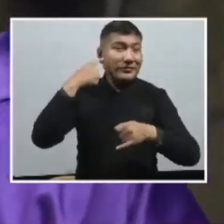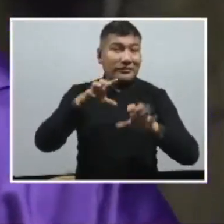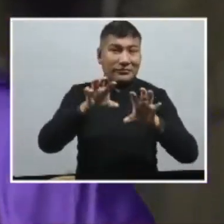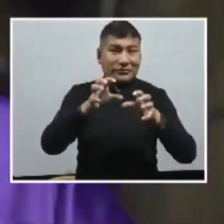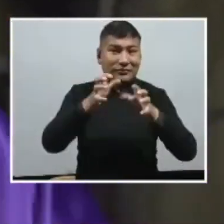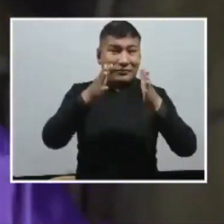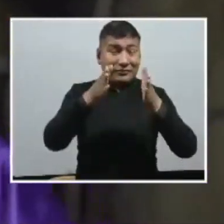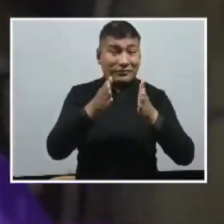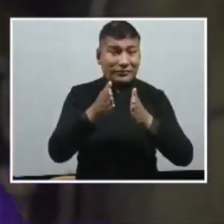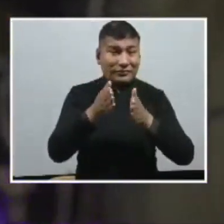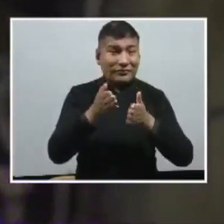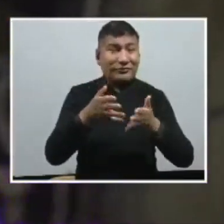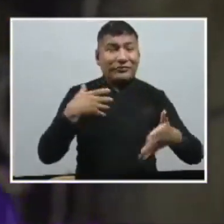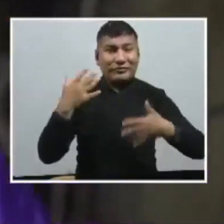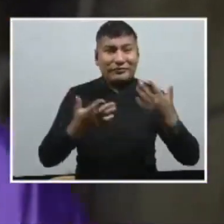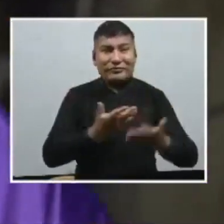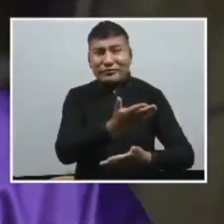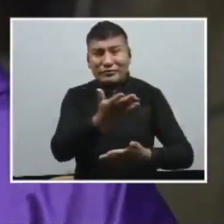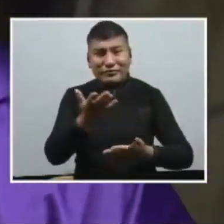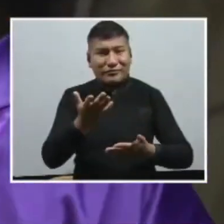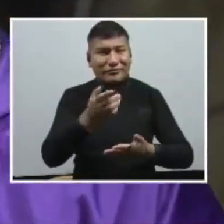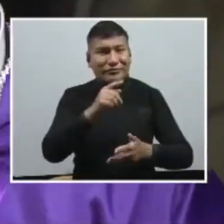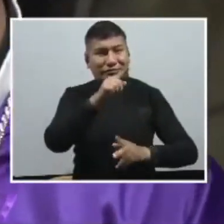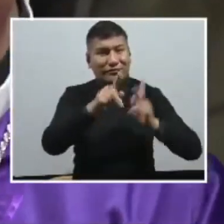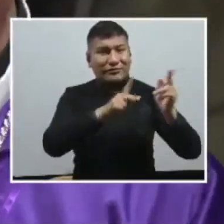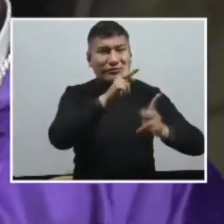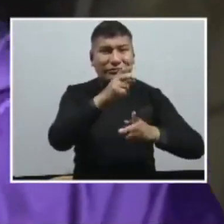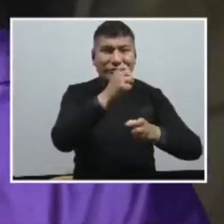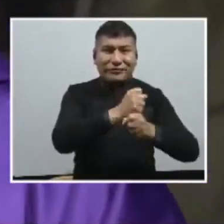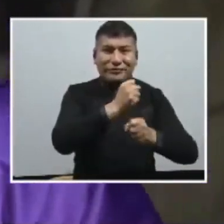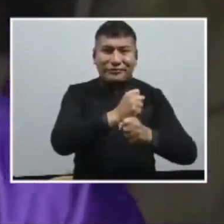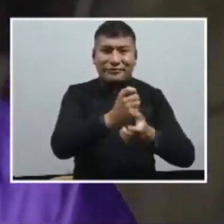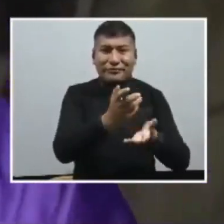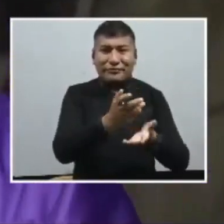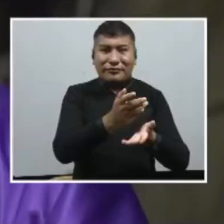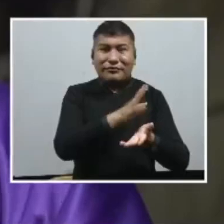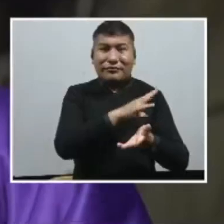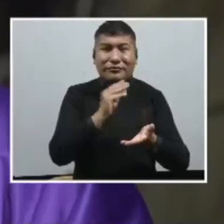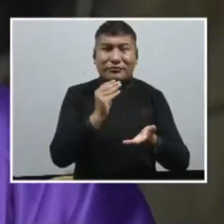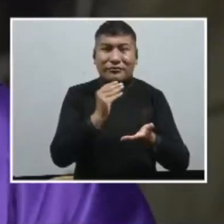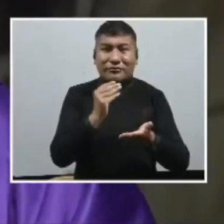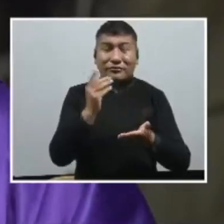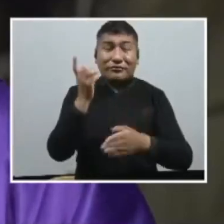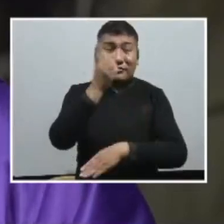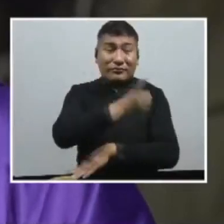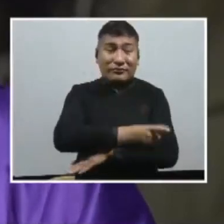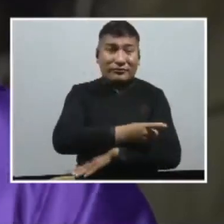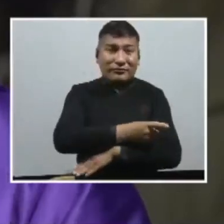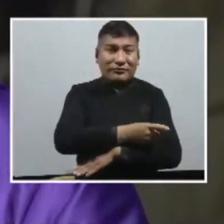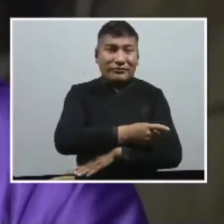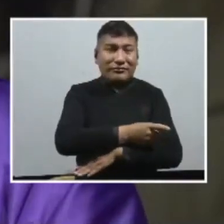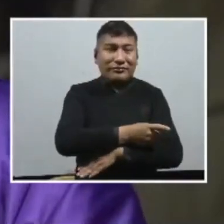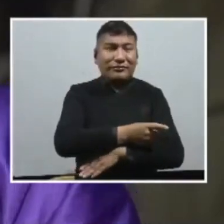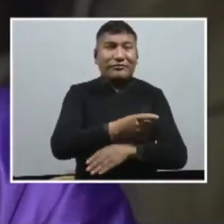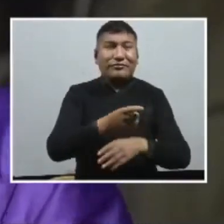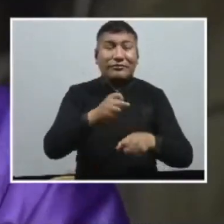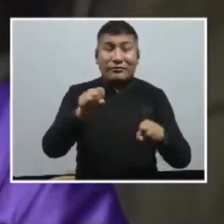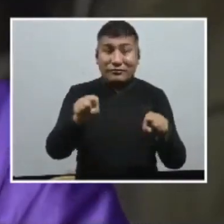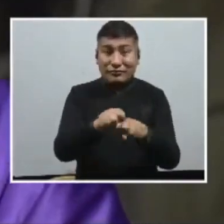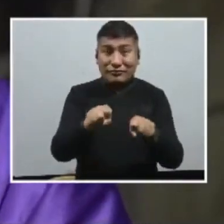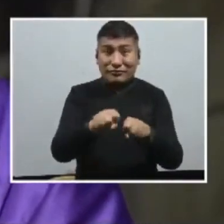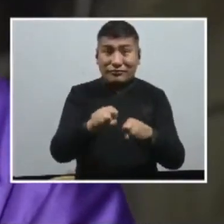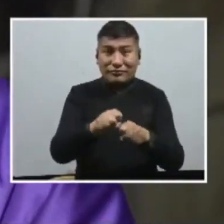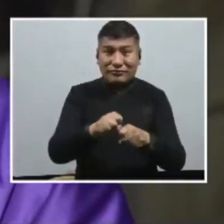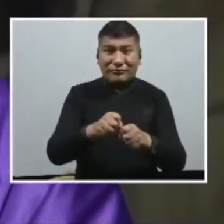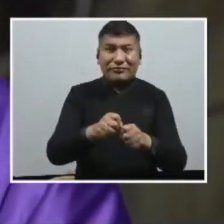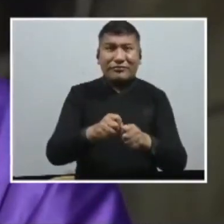a todos aquellos que trabajan en estos medios. Y Día del Carpintero. ¿Qué oficio